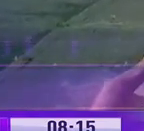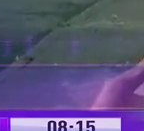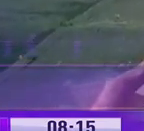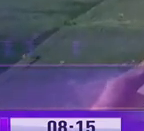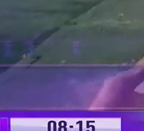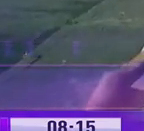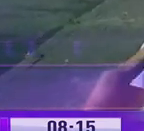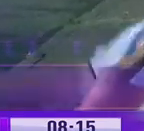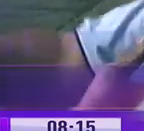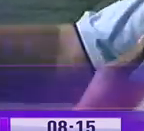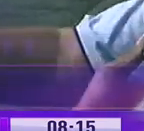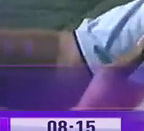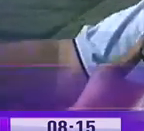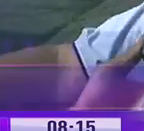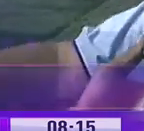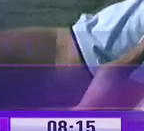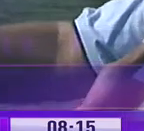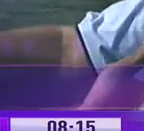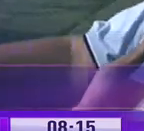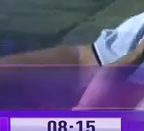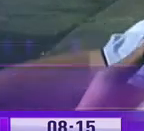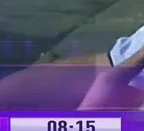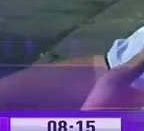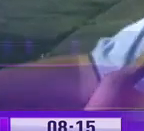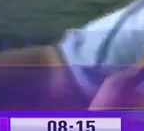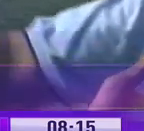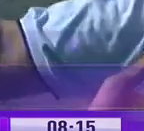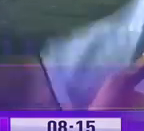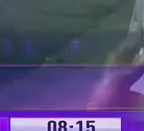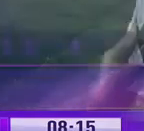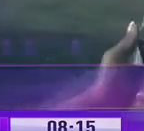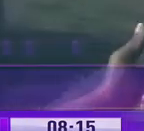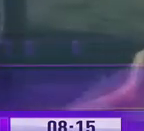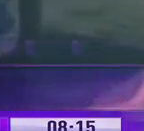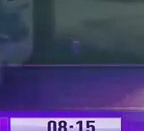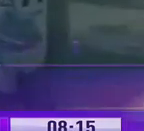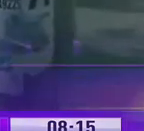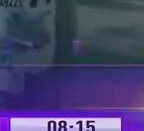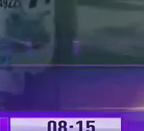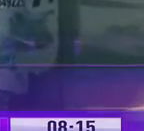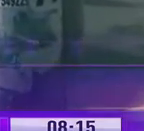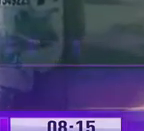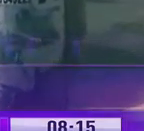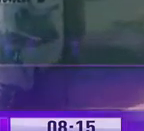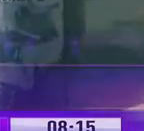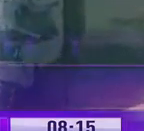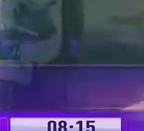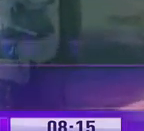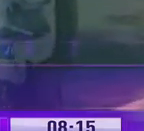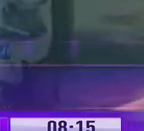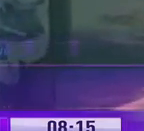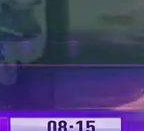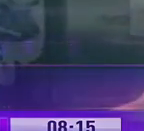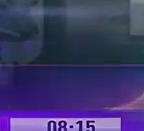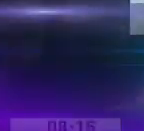la comunidad. Son las 8:15 de la mañana. La temperatura ya en el distrito metropolitano de Quito, 10 grados centígrados. Ya venimos.